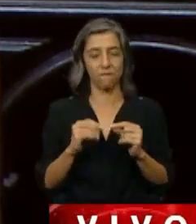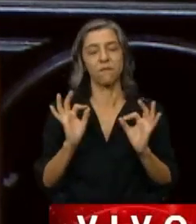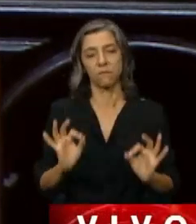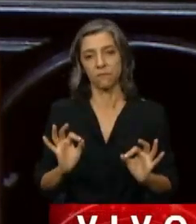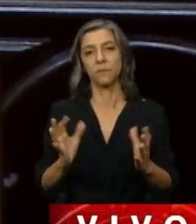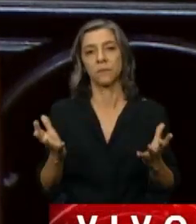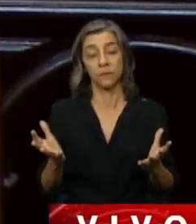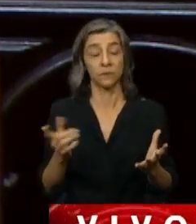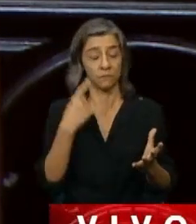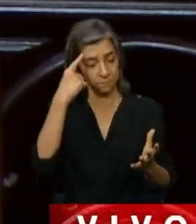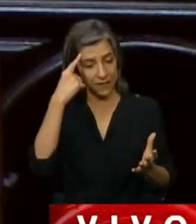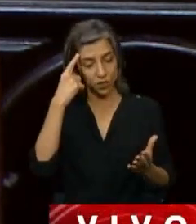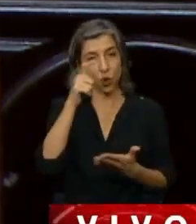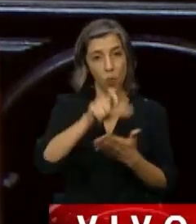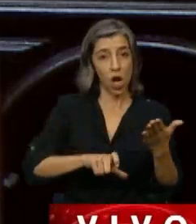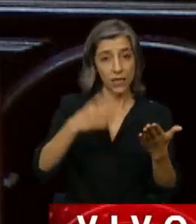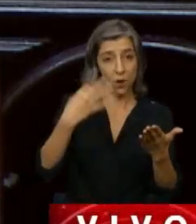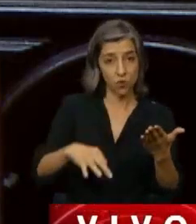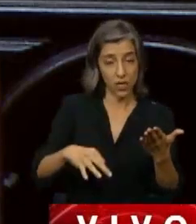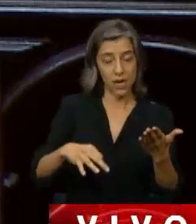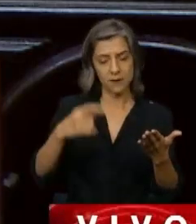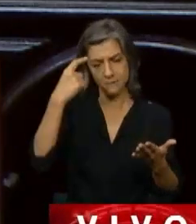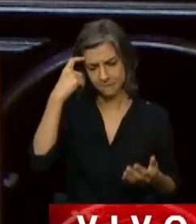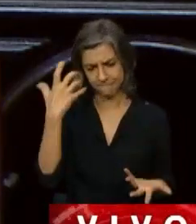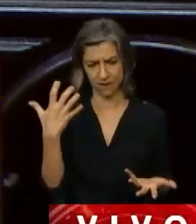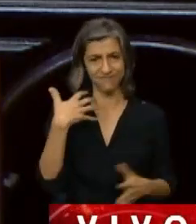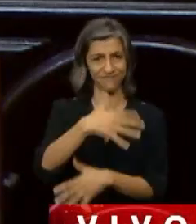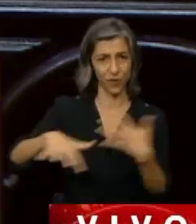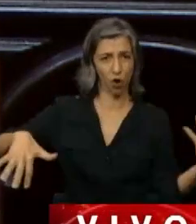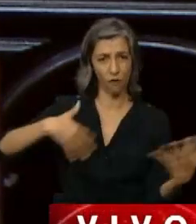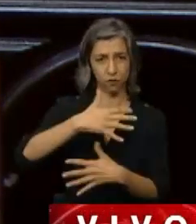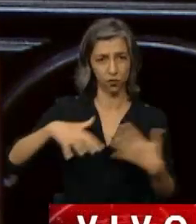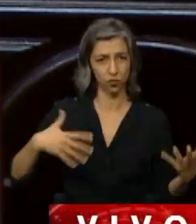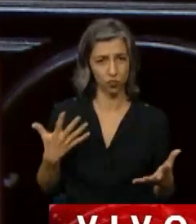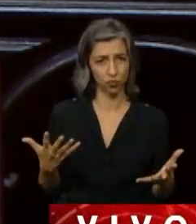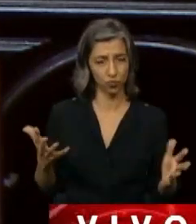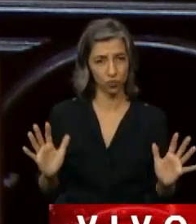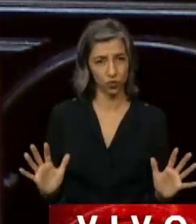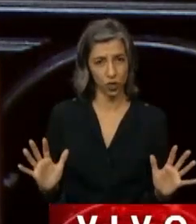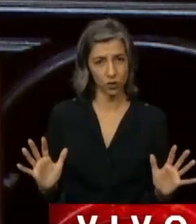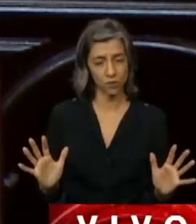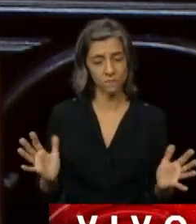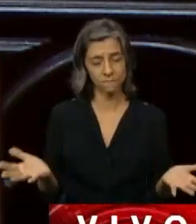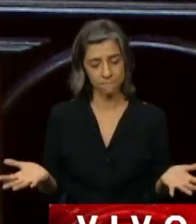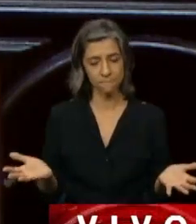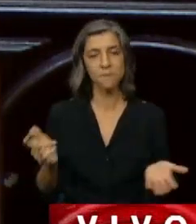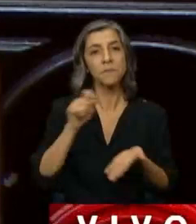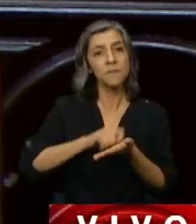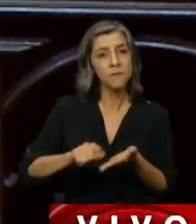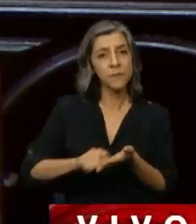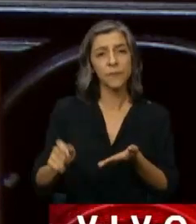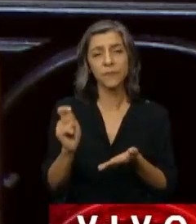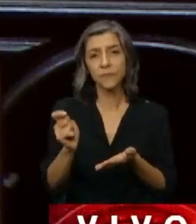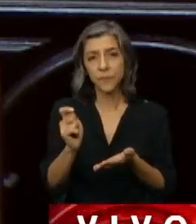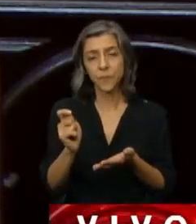y generaría más confusión que simplicidad. Esto lo dice alguien que, por supuesto,